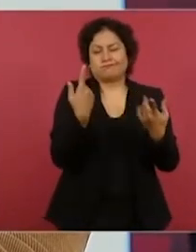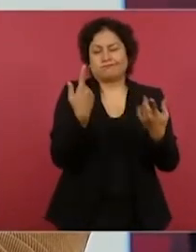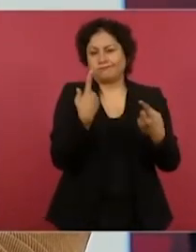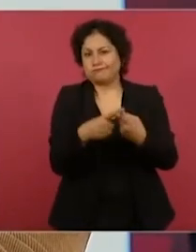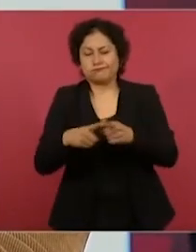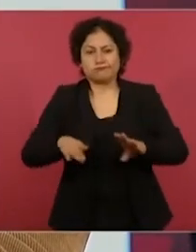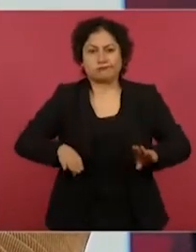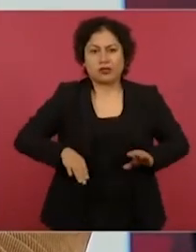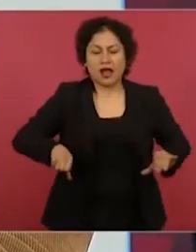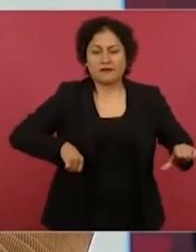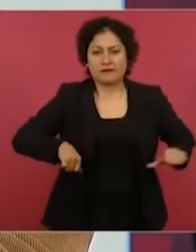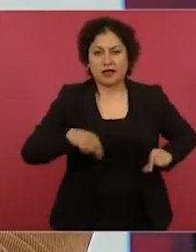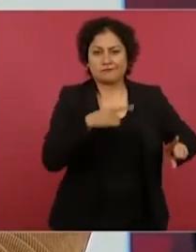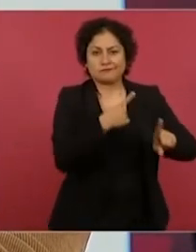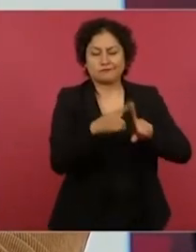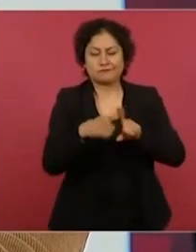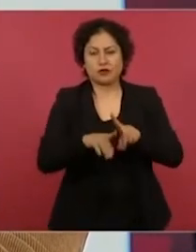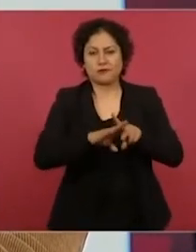de asentamiento.